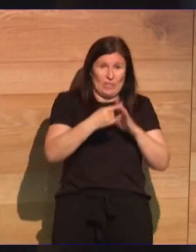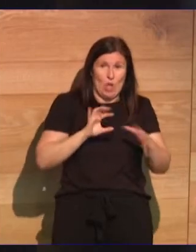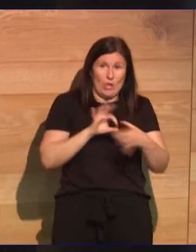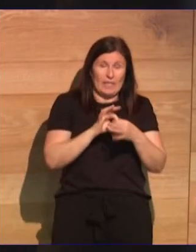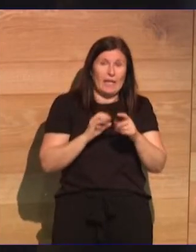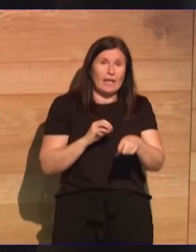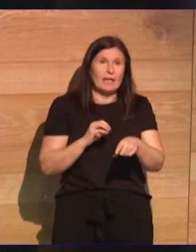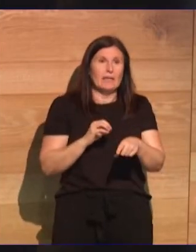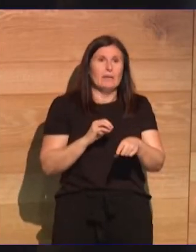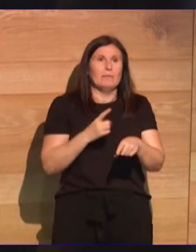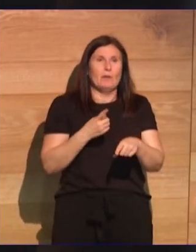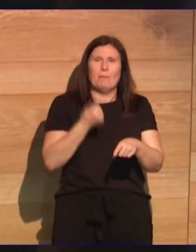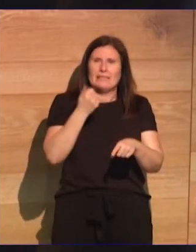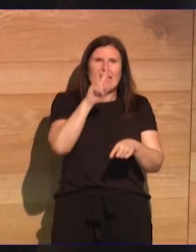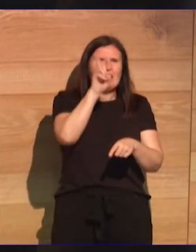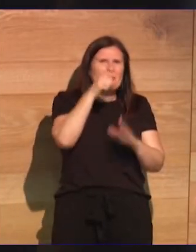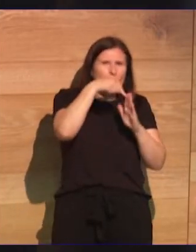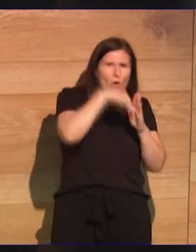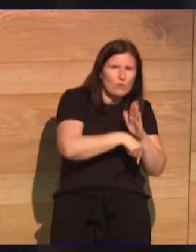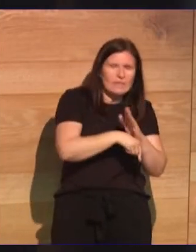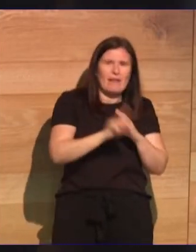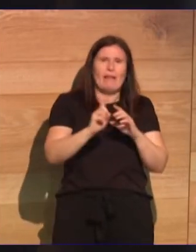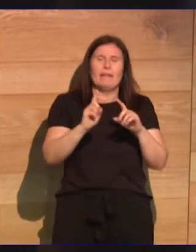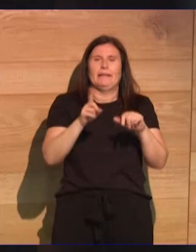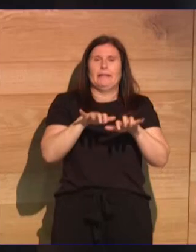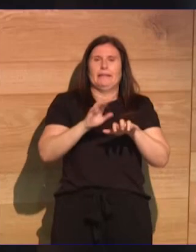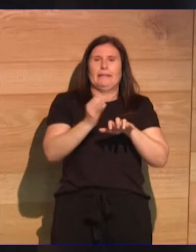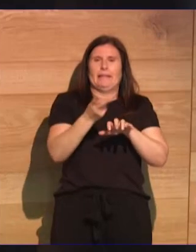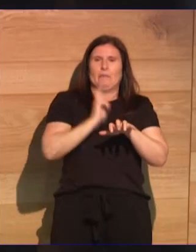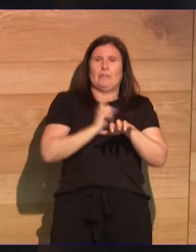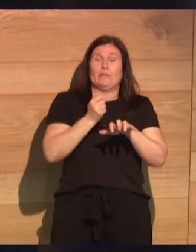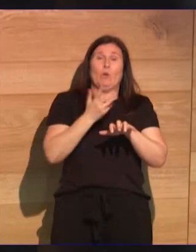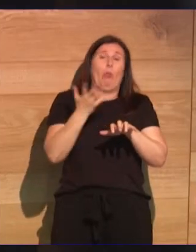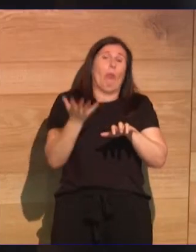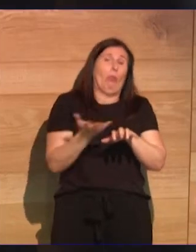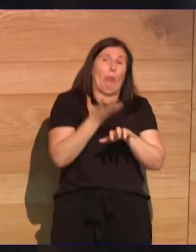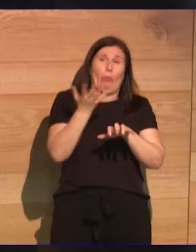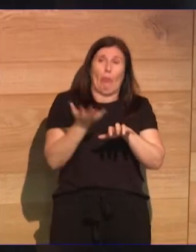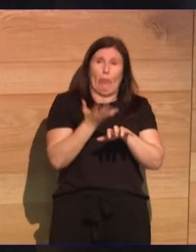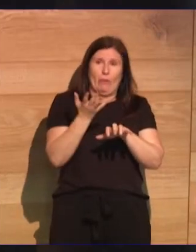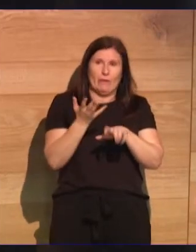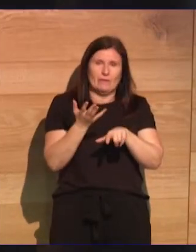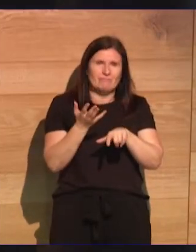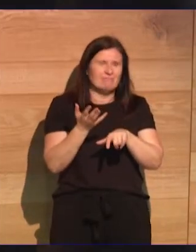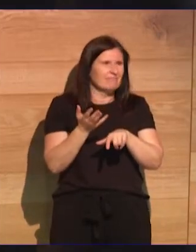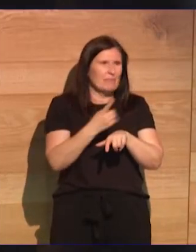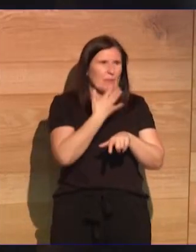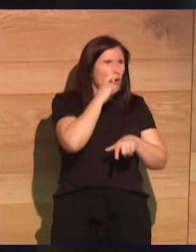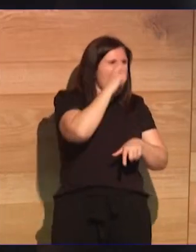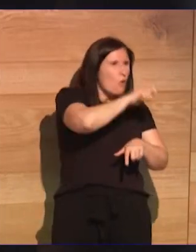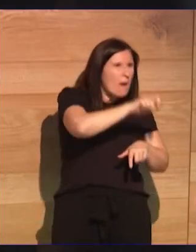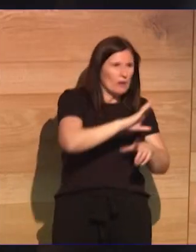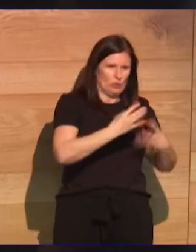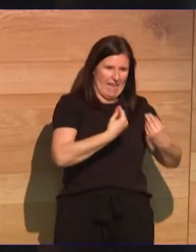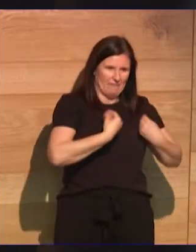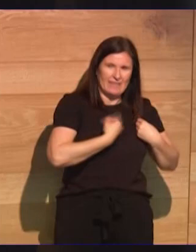que hace tanta agua, ¿no? El intentar escarbar y conseguir eso que te da un maestro, eso que te da la vida, eso